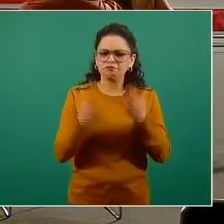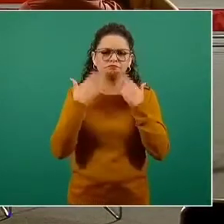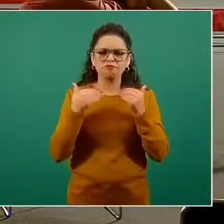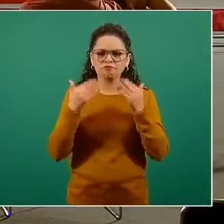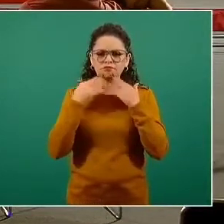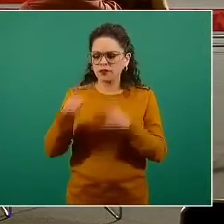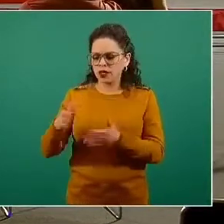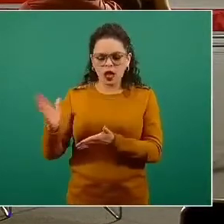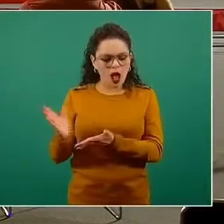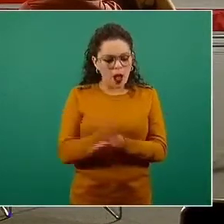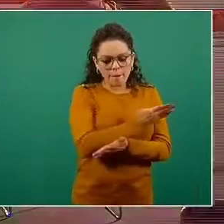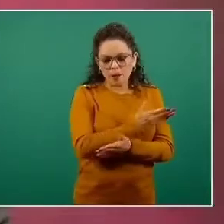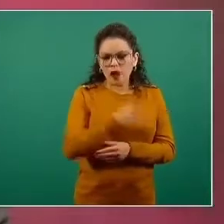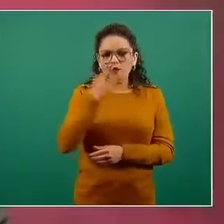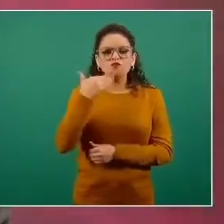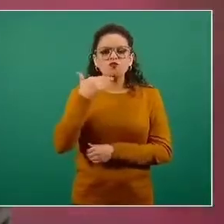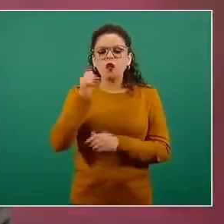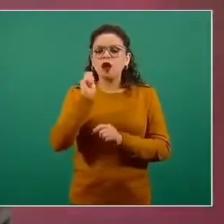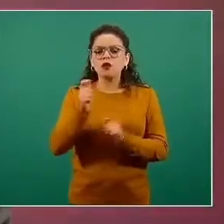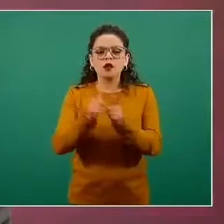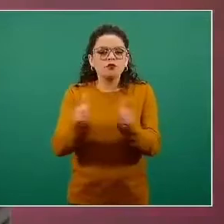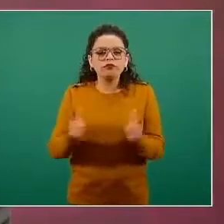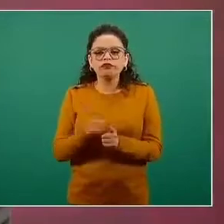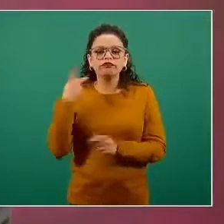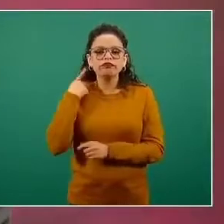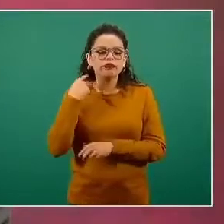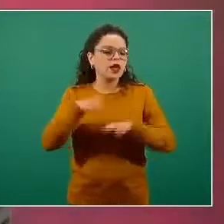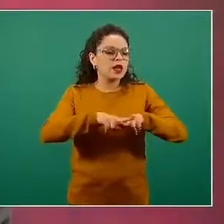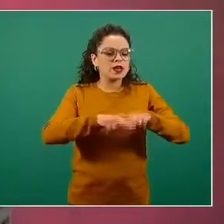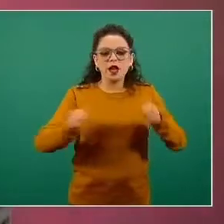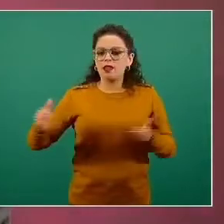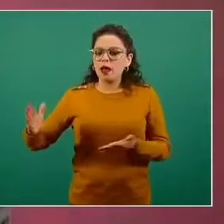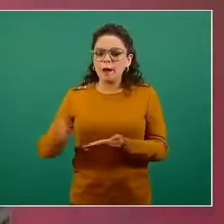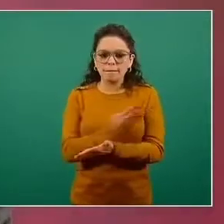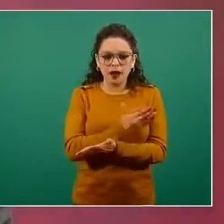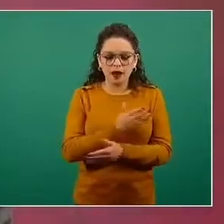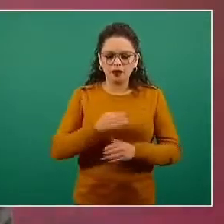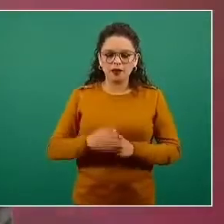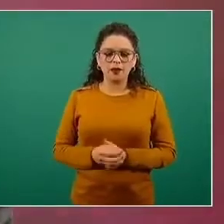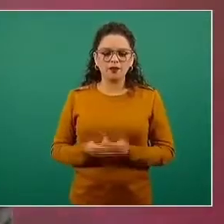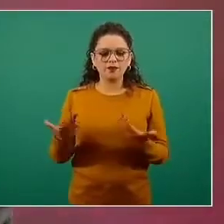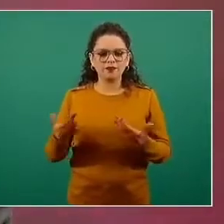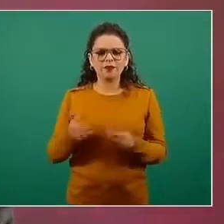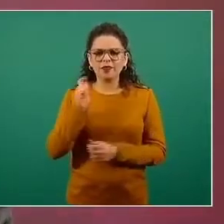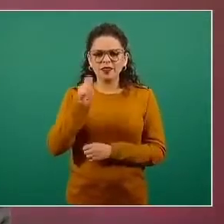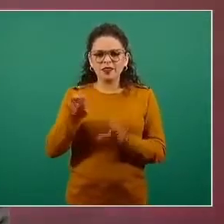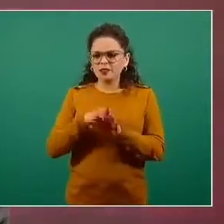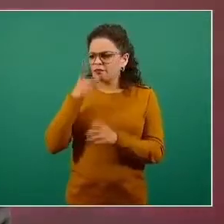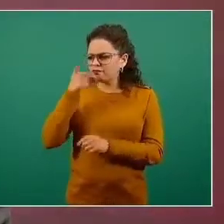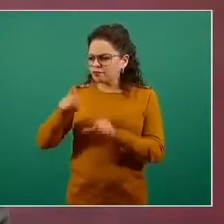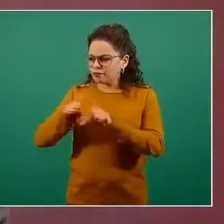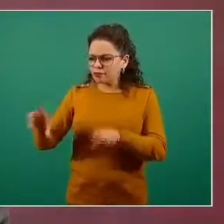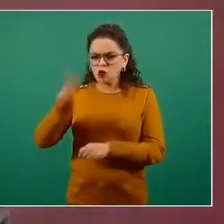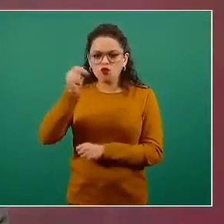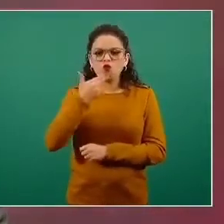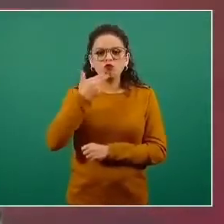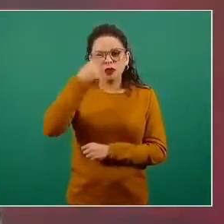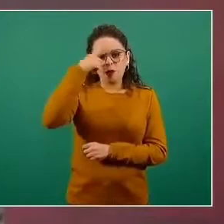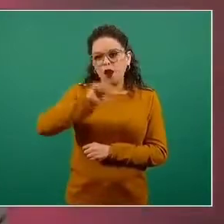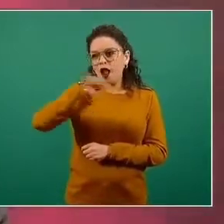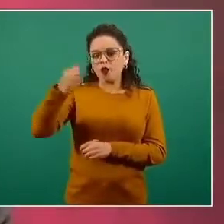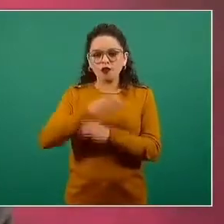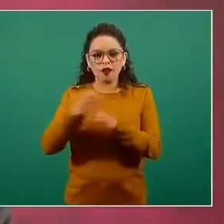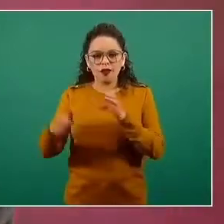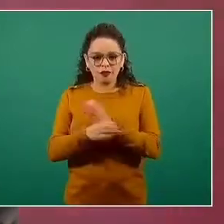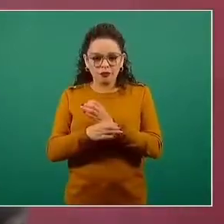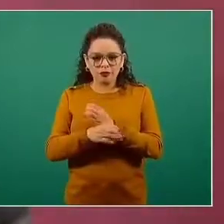cualquier partido político y, como dice la leyenda, no debe ser usado para otros fines que los